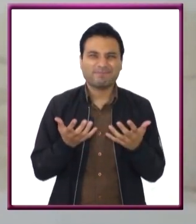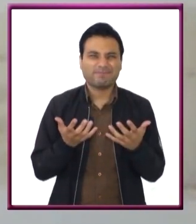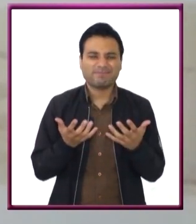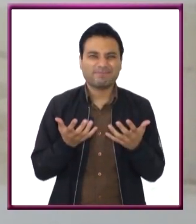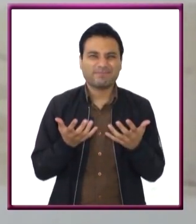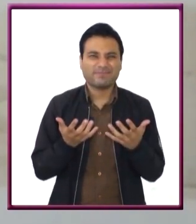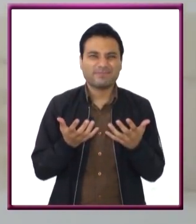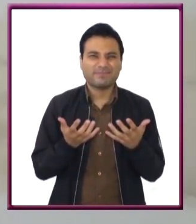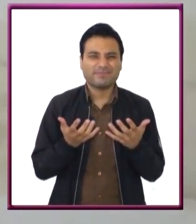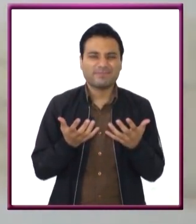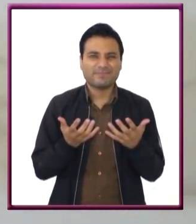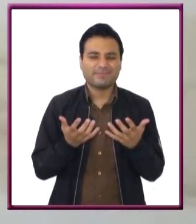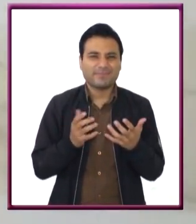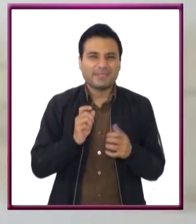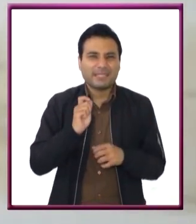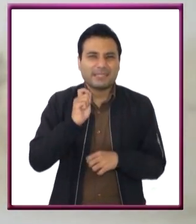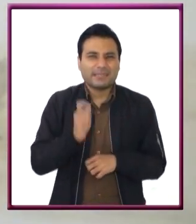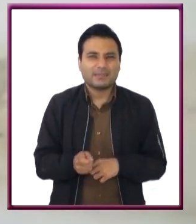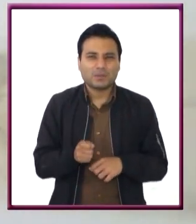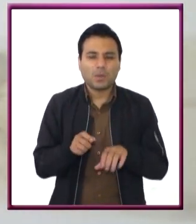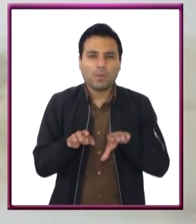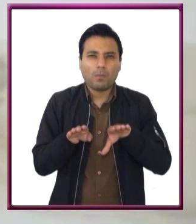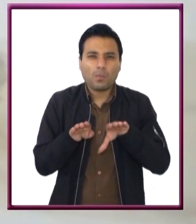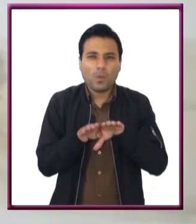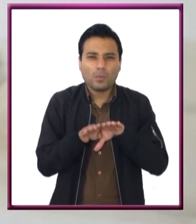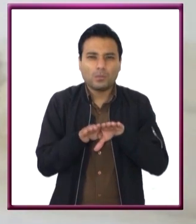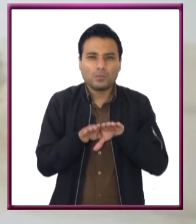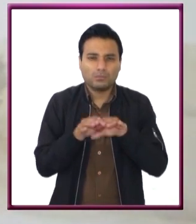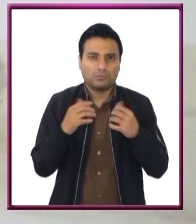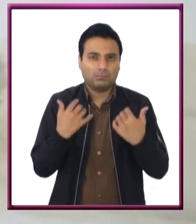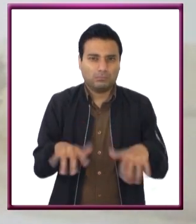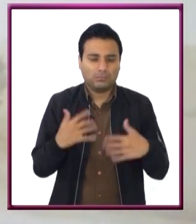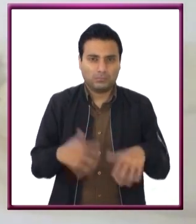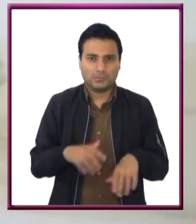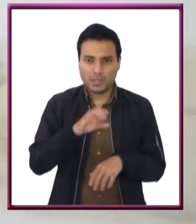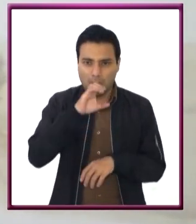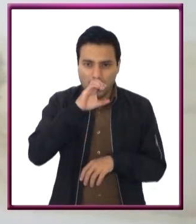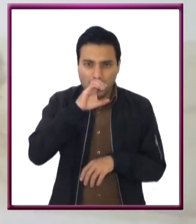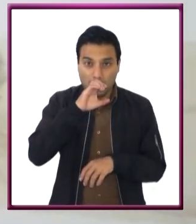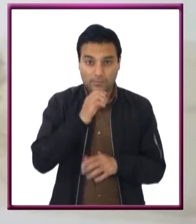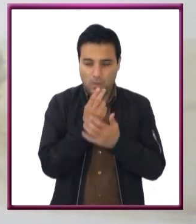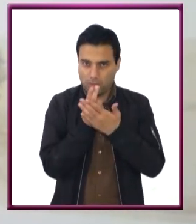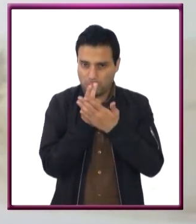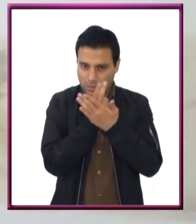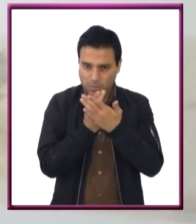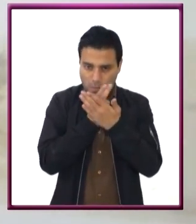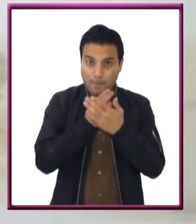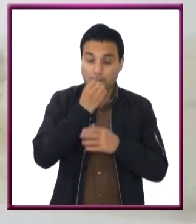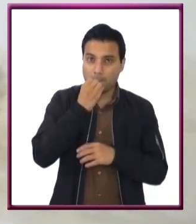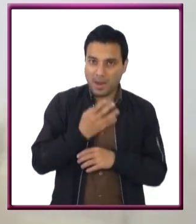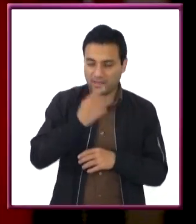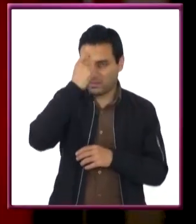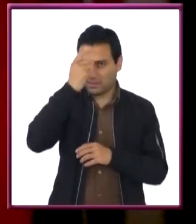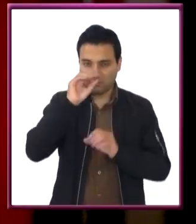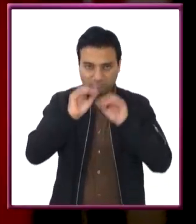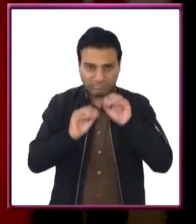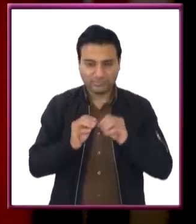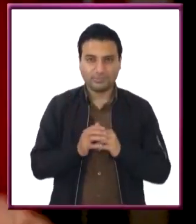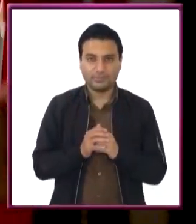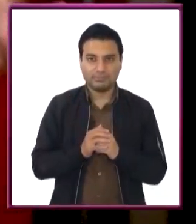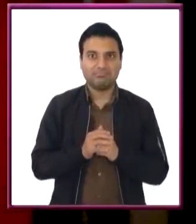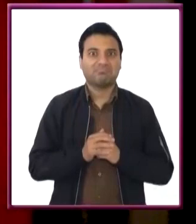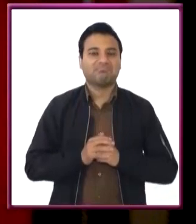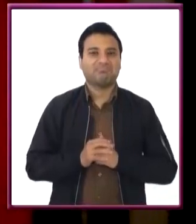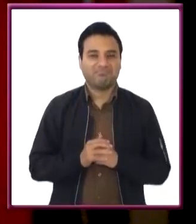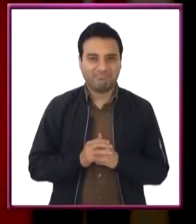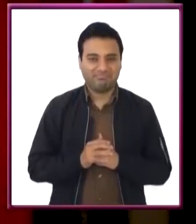máquinas que despliegan una capacidad asombrosa, tanto artística como creativa. Así es,